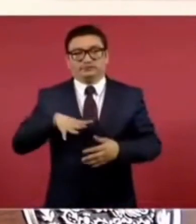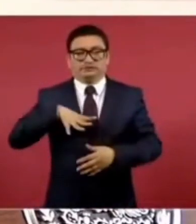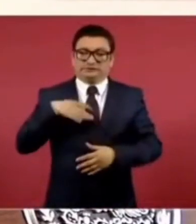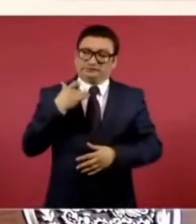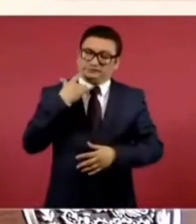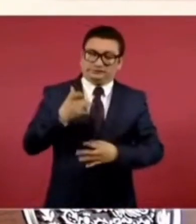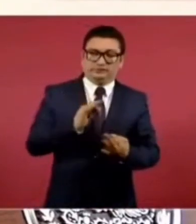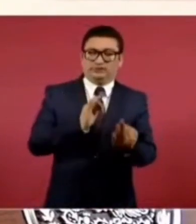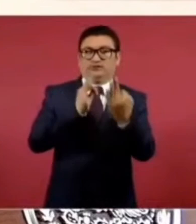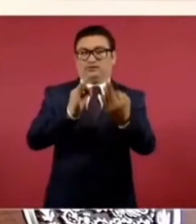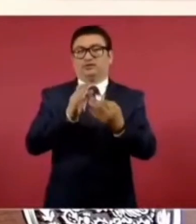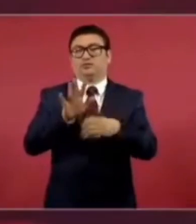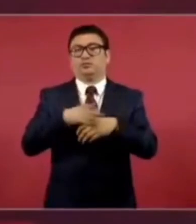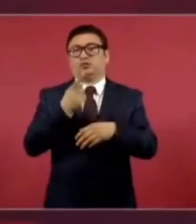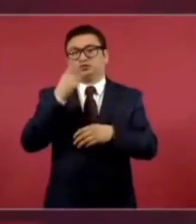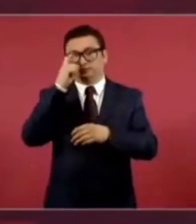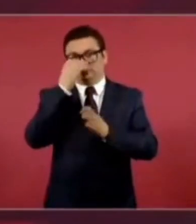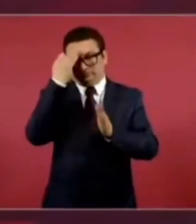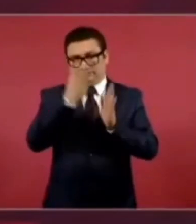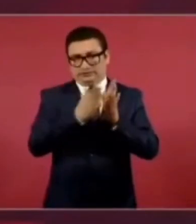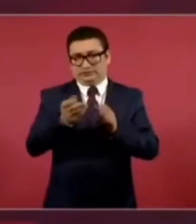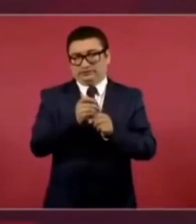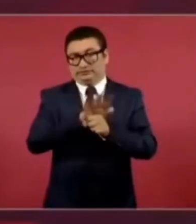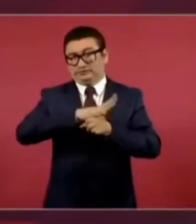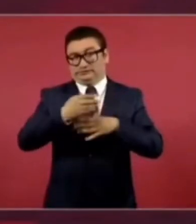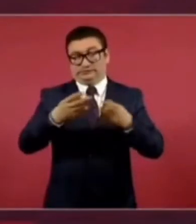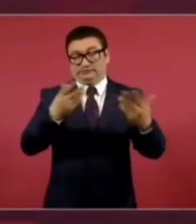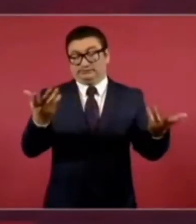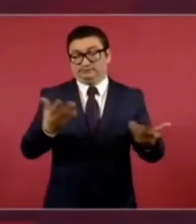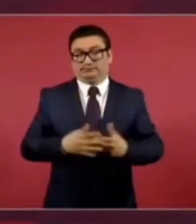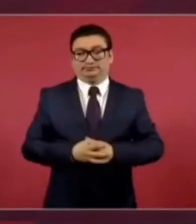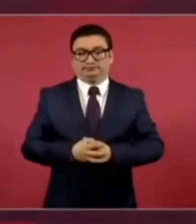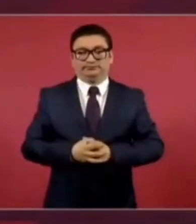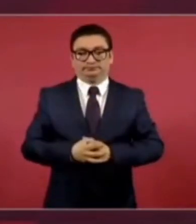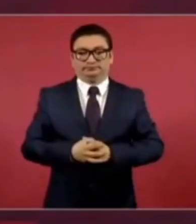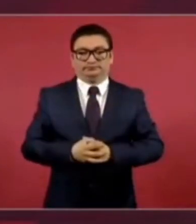enfrentar esta difícil realidad.